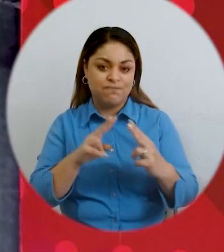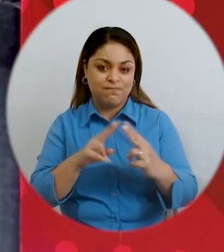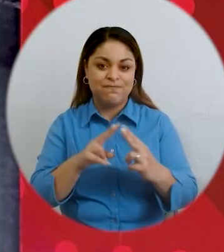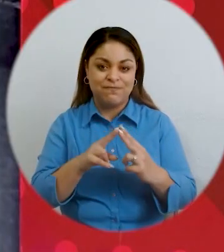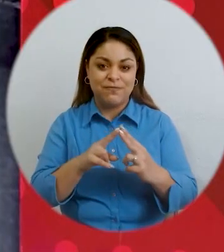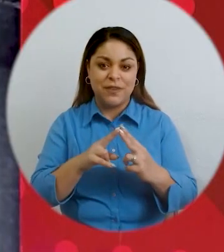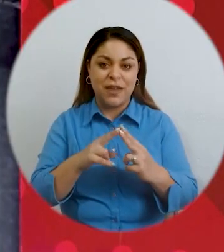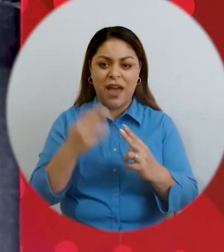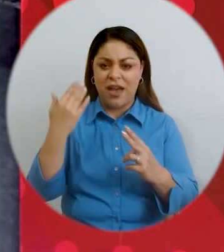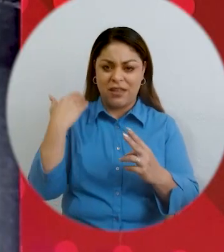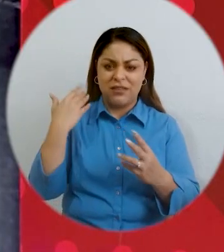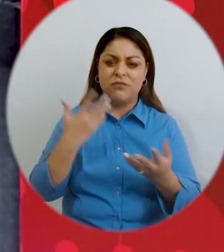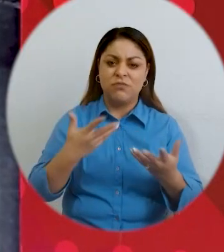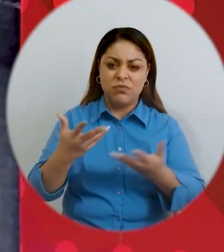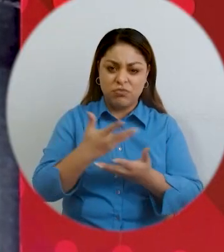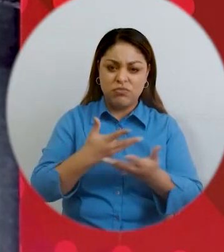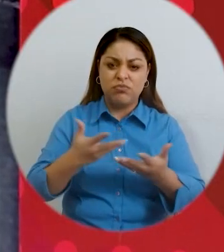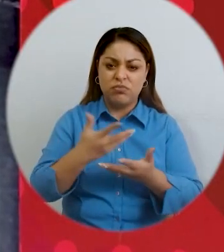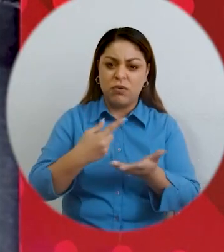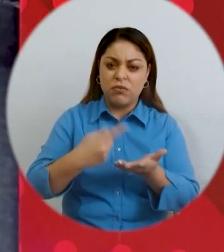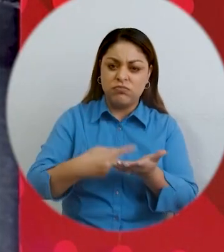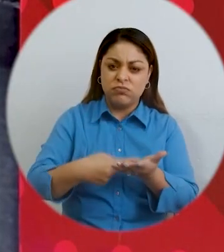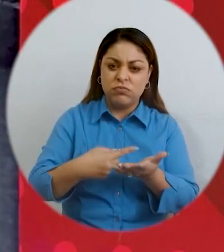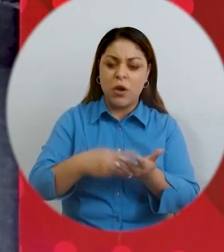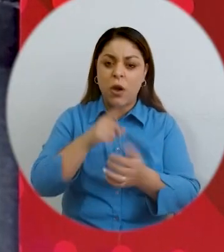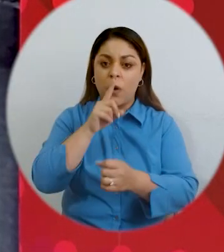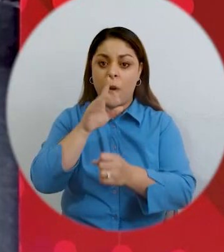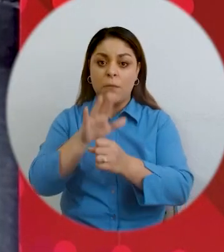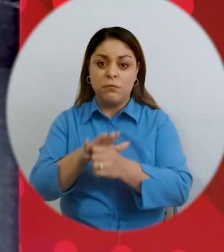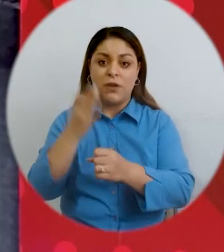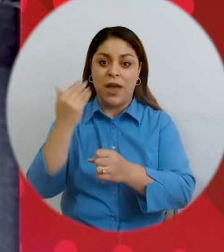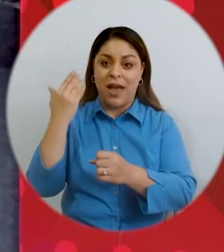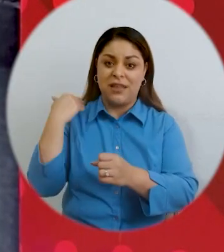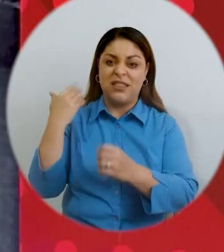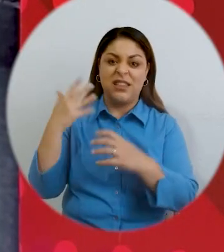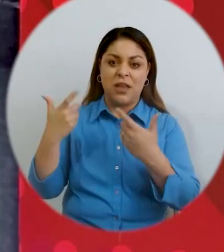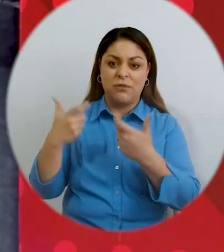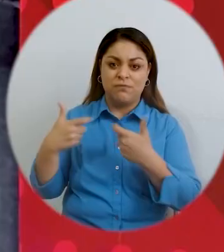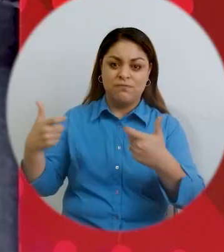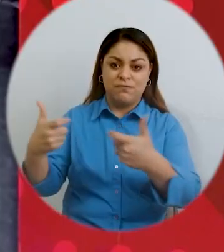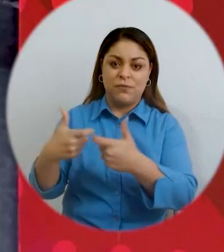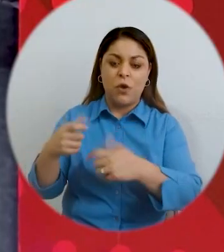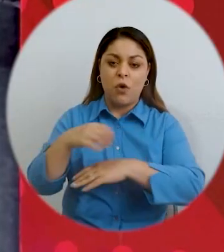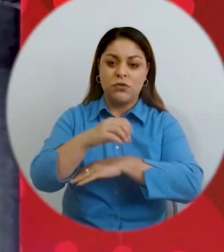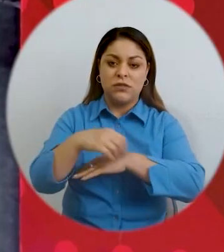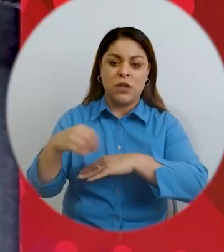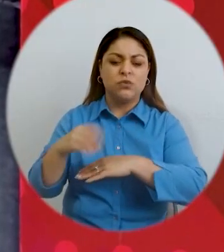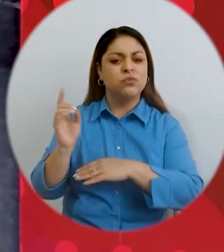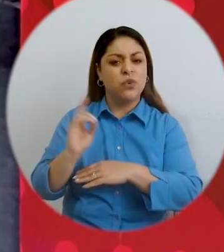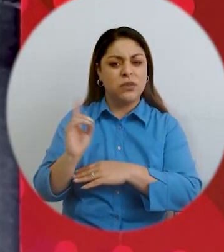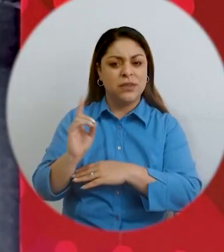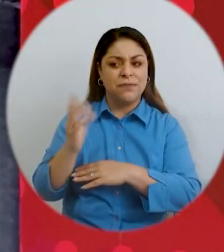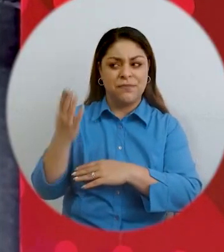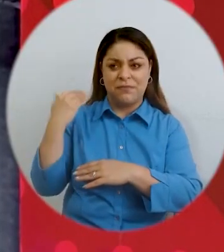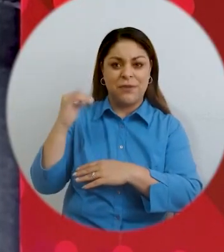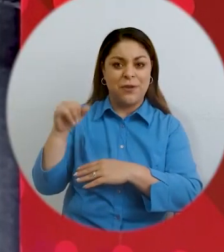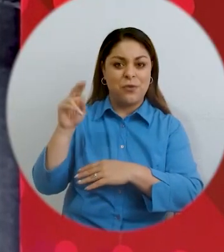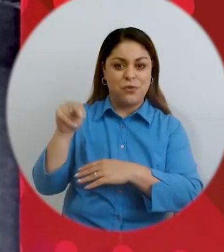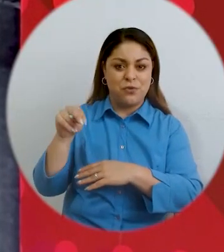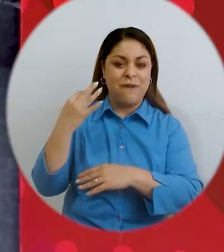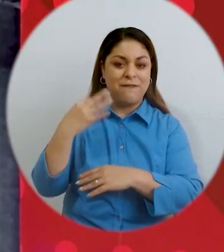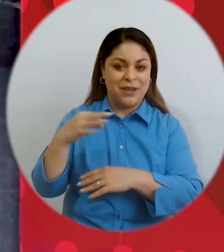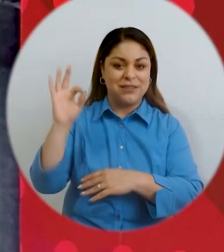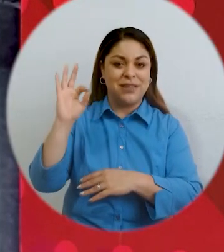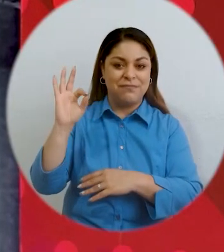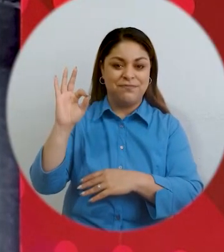también lo que se conversó y los compromisos a los que se llegó en la Cumbre de los Océanos que tuvo lugar en junio